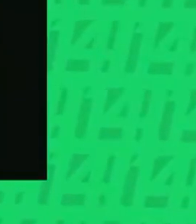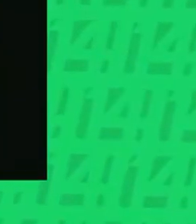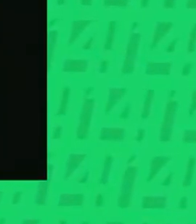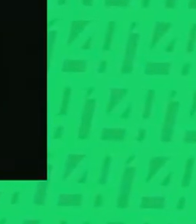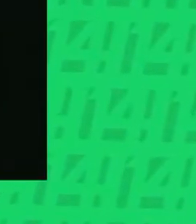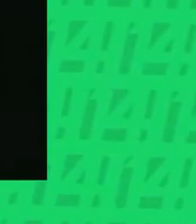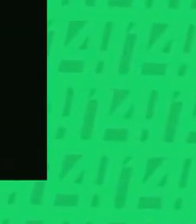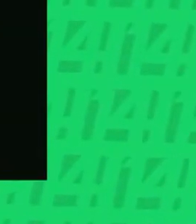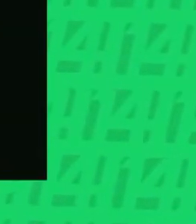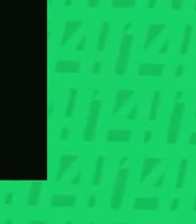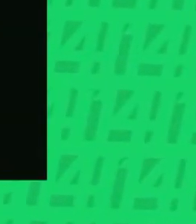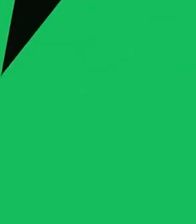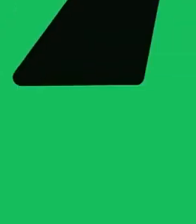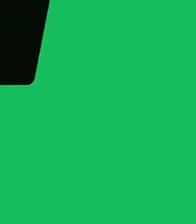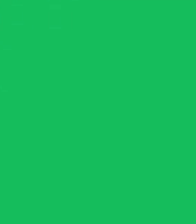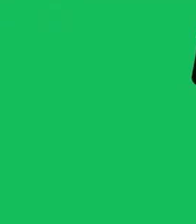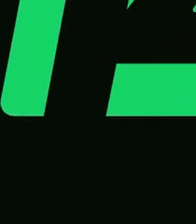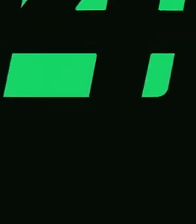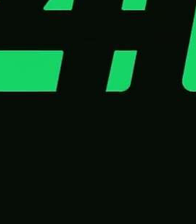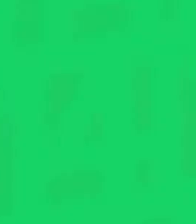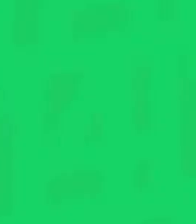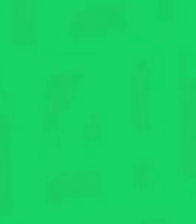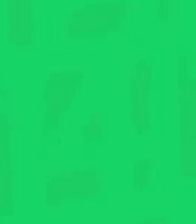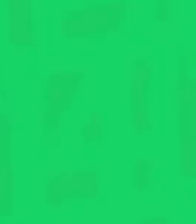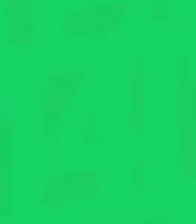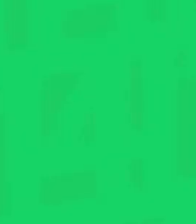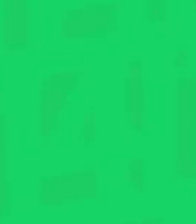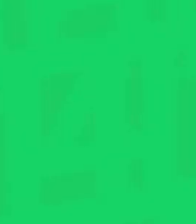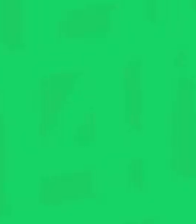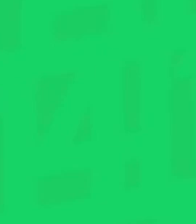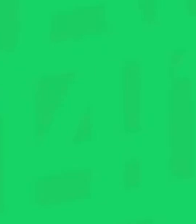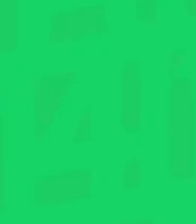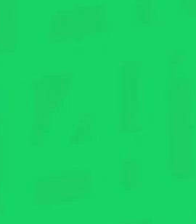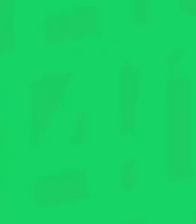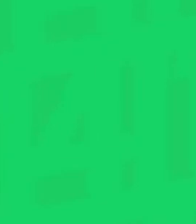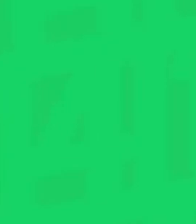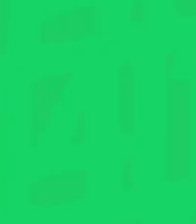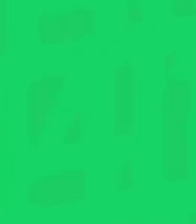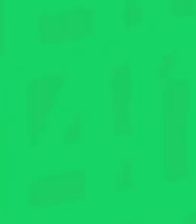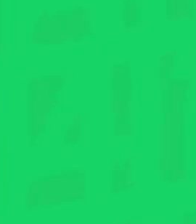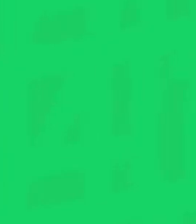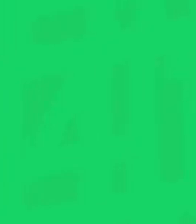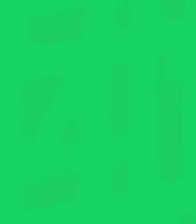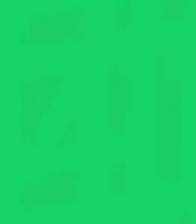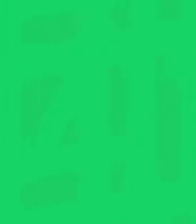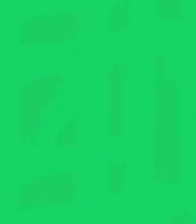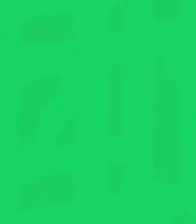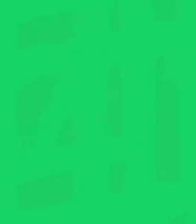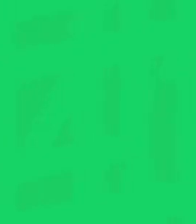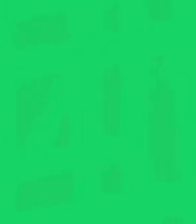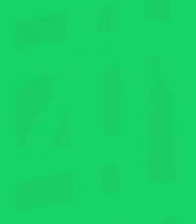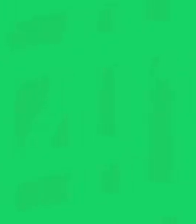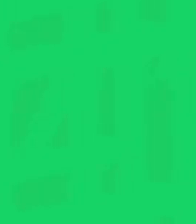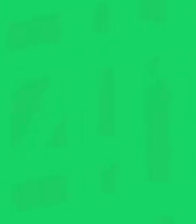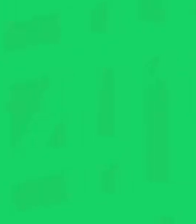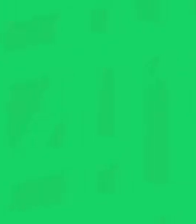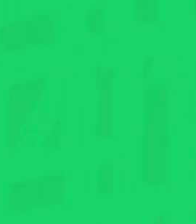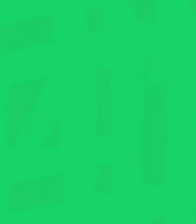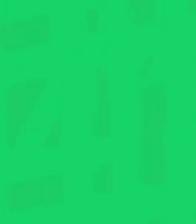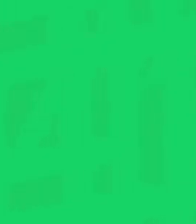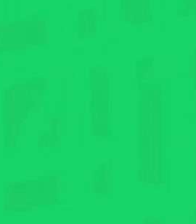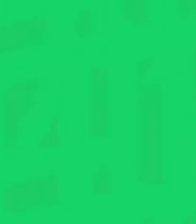frontera. Jueves, 22 horas. Canal 14. Tus causas, tu canal.